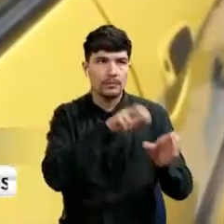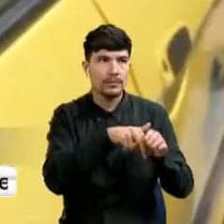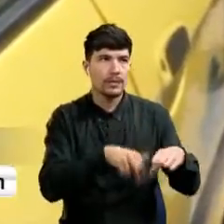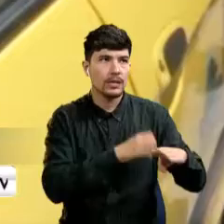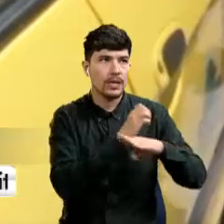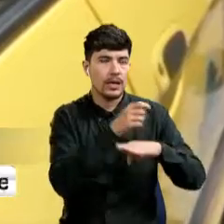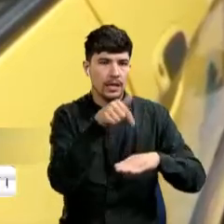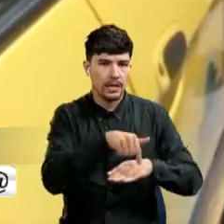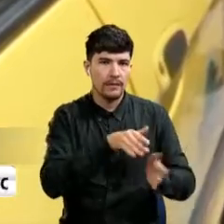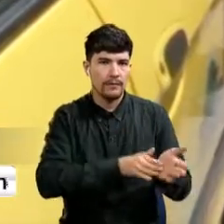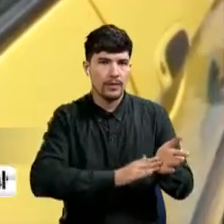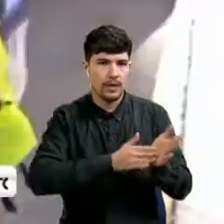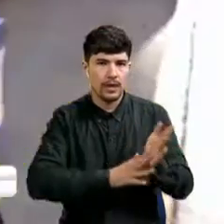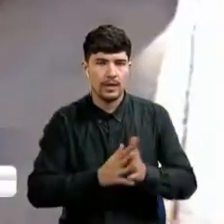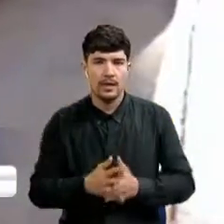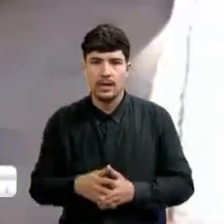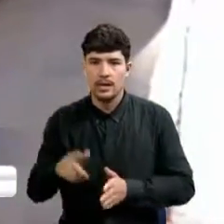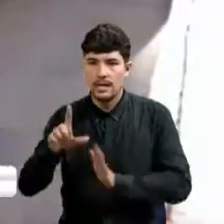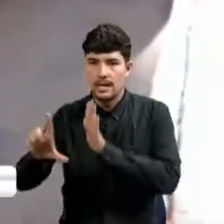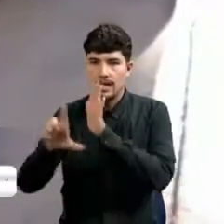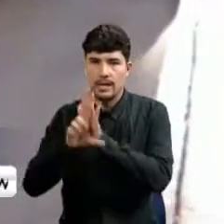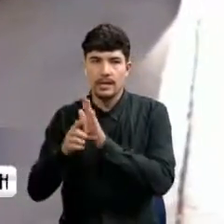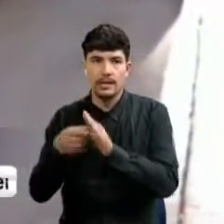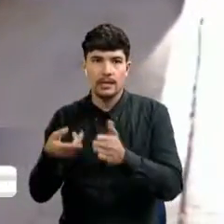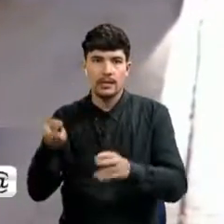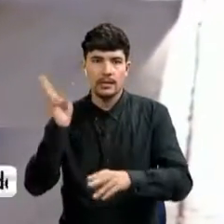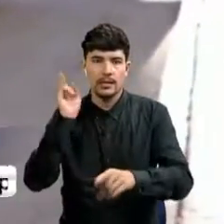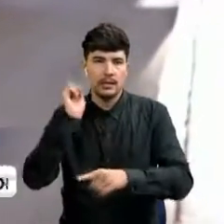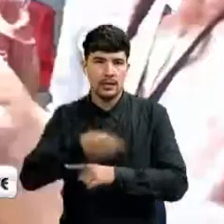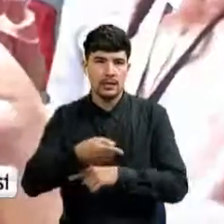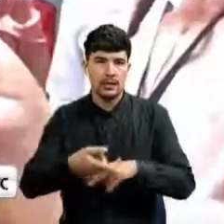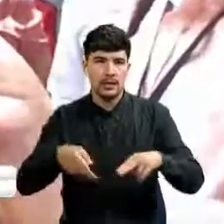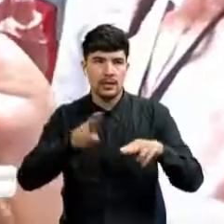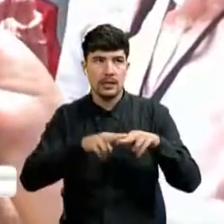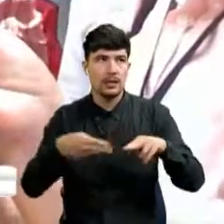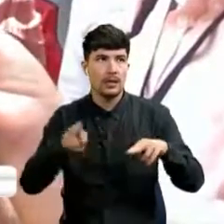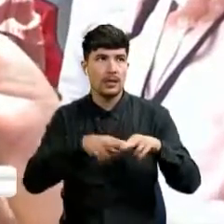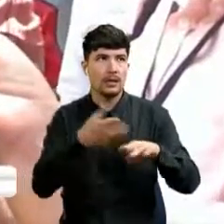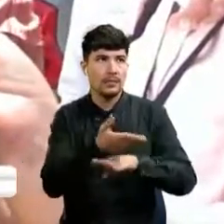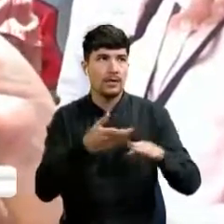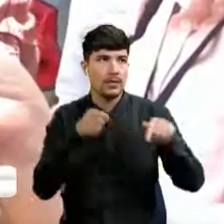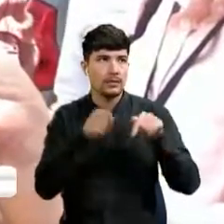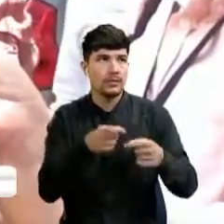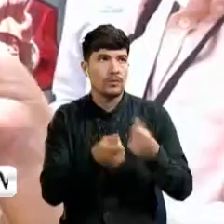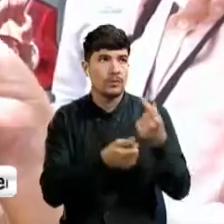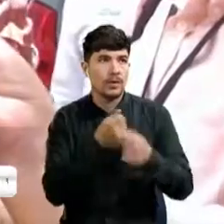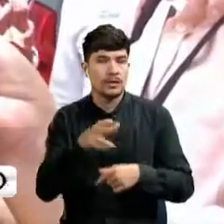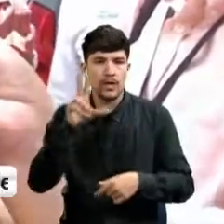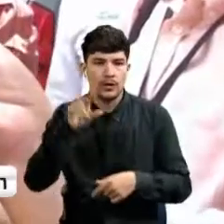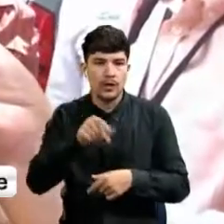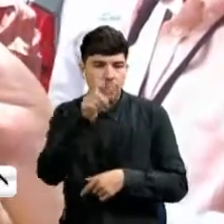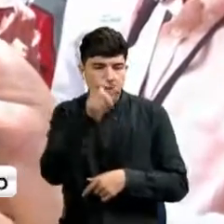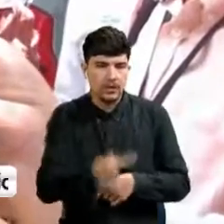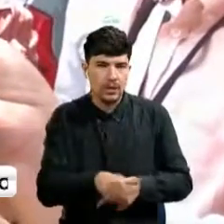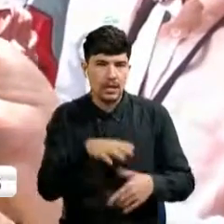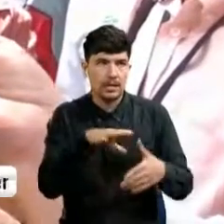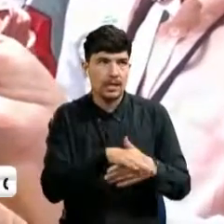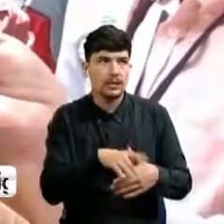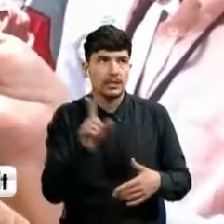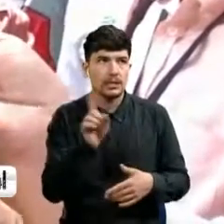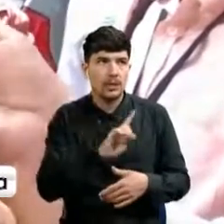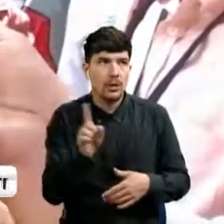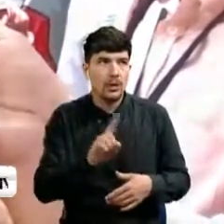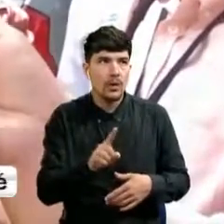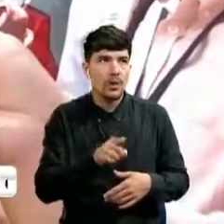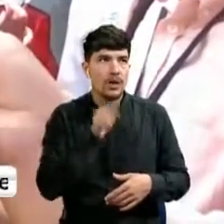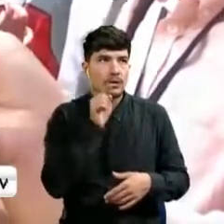entidad en Florida Blanca. La ley obligó a crear estos impuestos, la ley obligó a cobrar el impuesto a industria y comercio, no al taxista, a la empresa que opera o